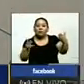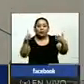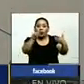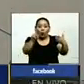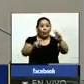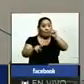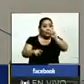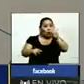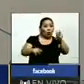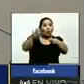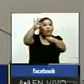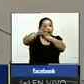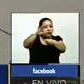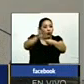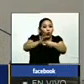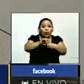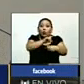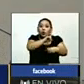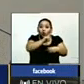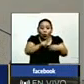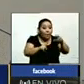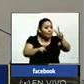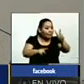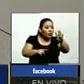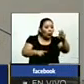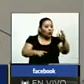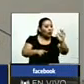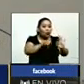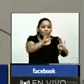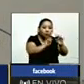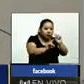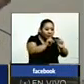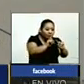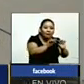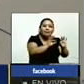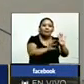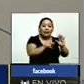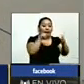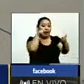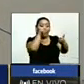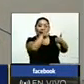no son 24 votos, son 24 preferencias sobre las cuales se